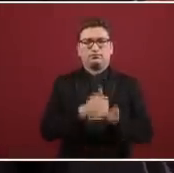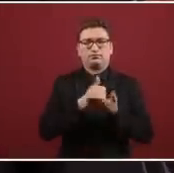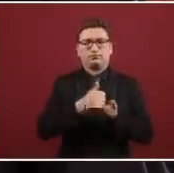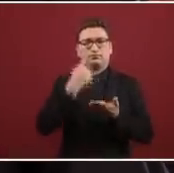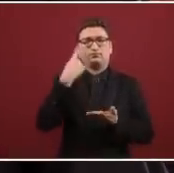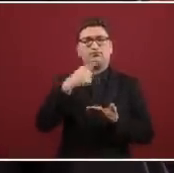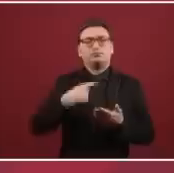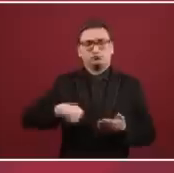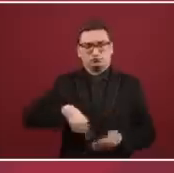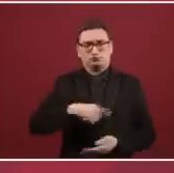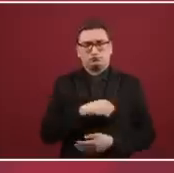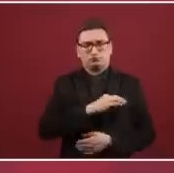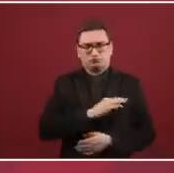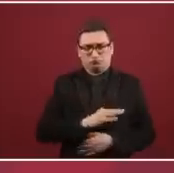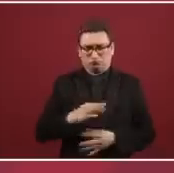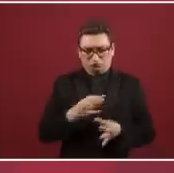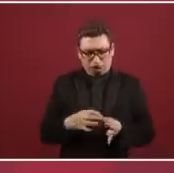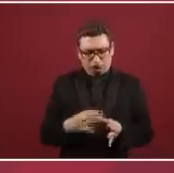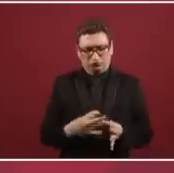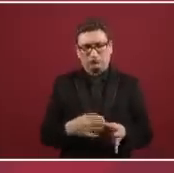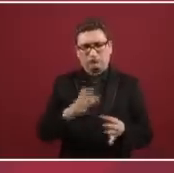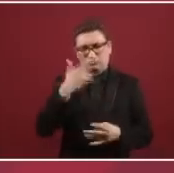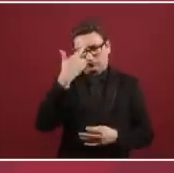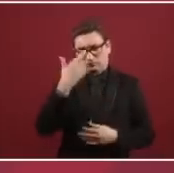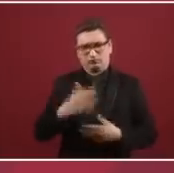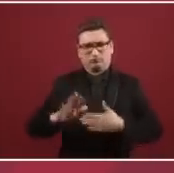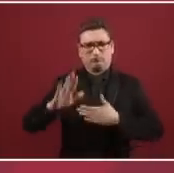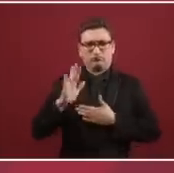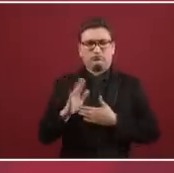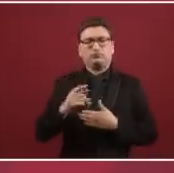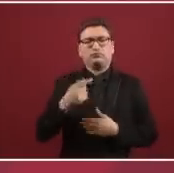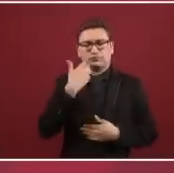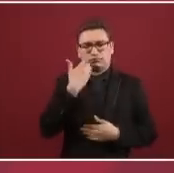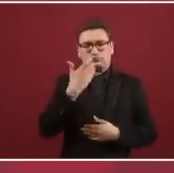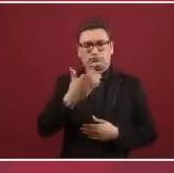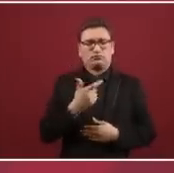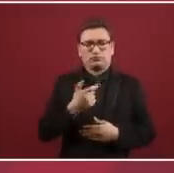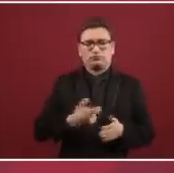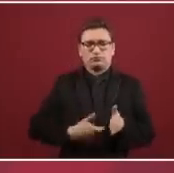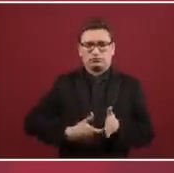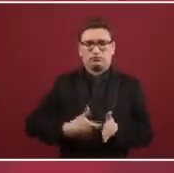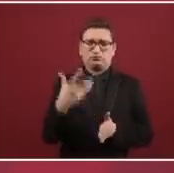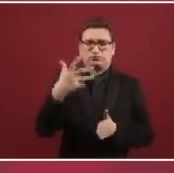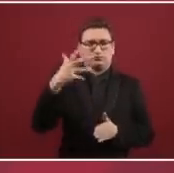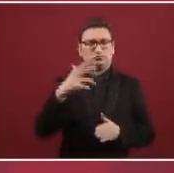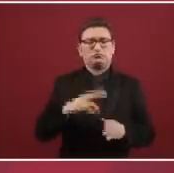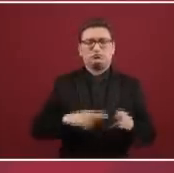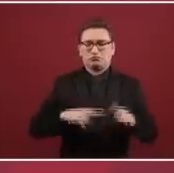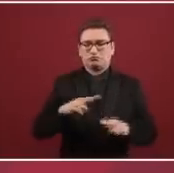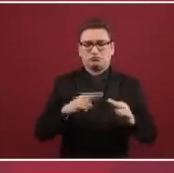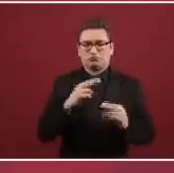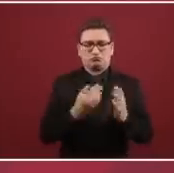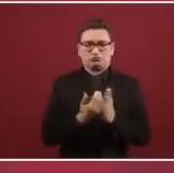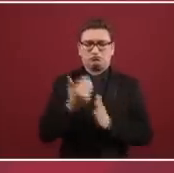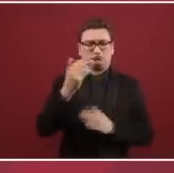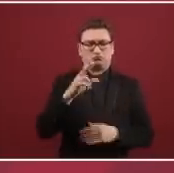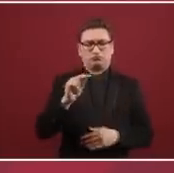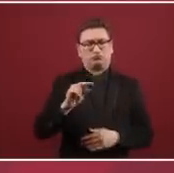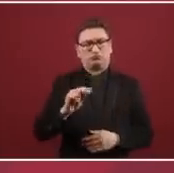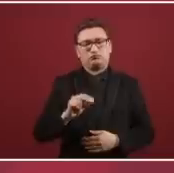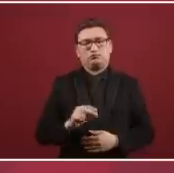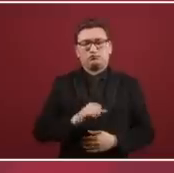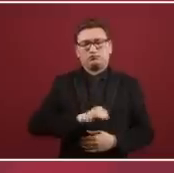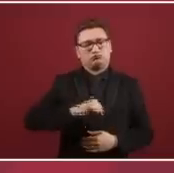cumplir con el compromiso de que no aumenten los precios de los energéticos,